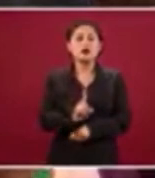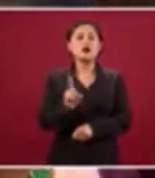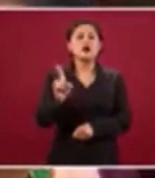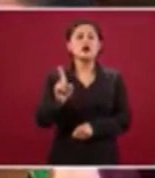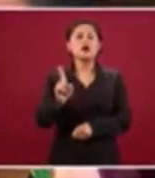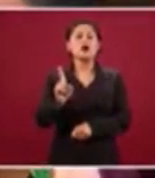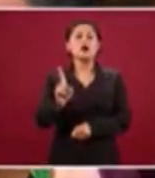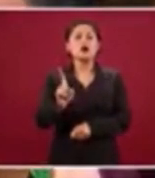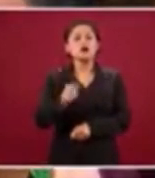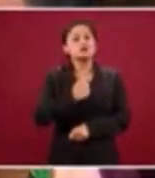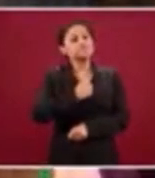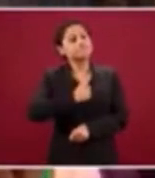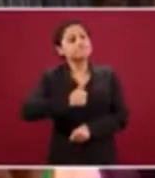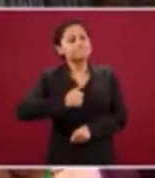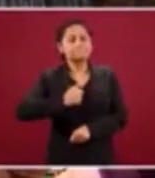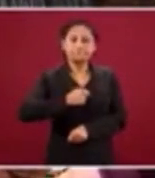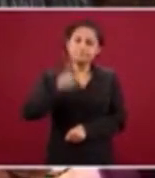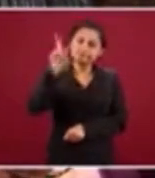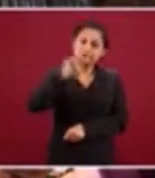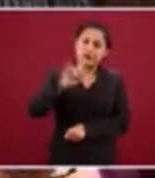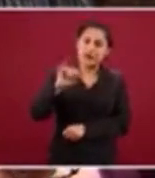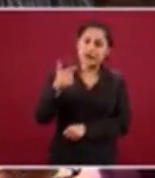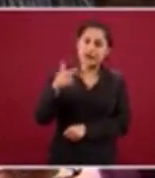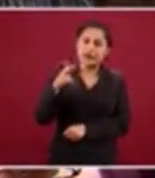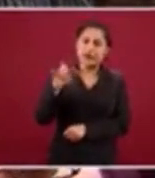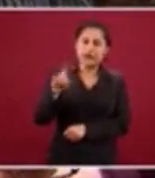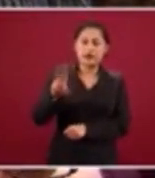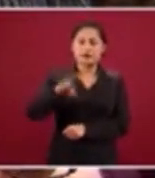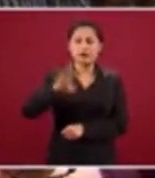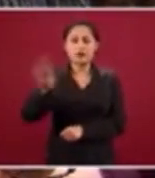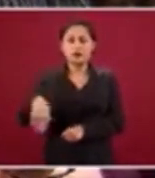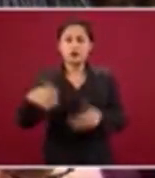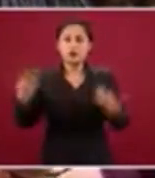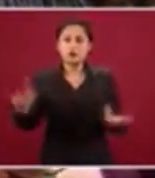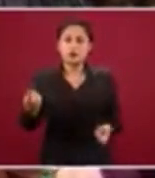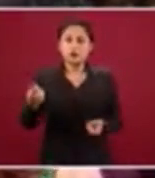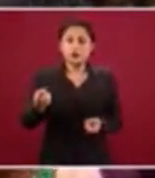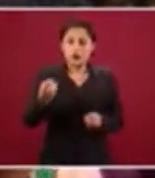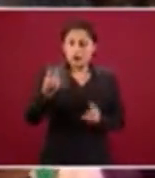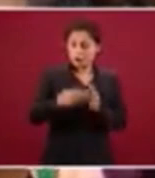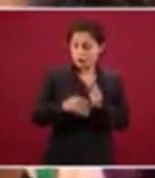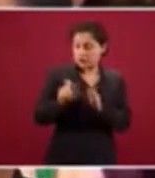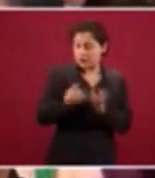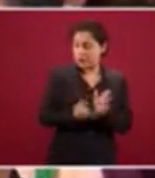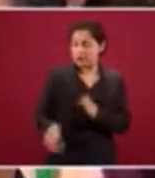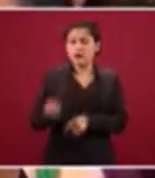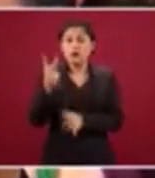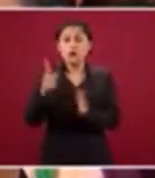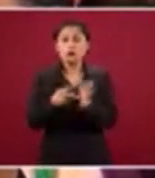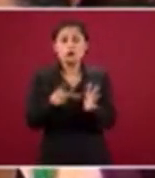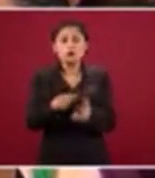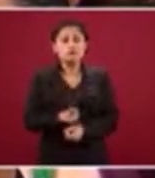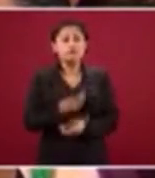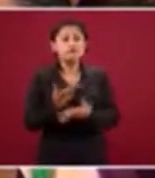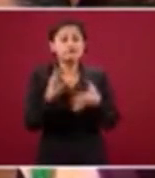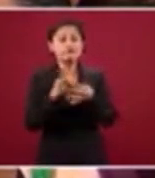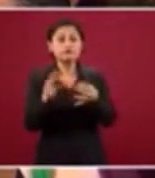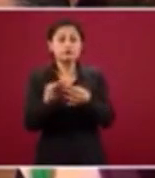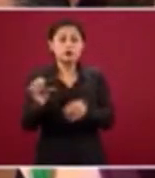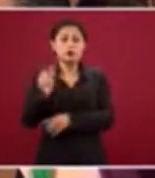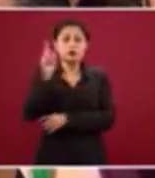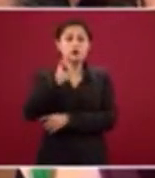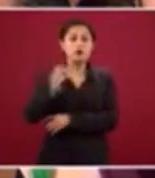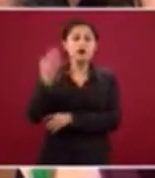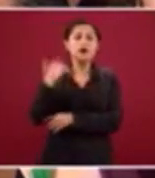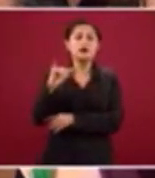En este año se ha pronunciado dos veces el gobierno federal por el tema del feminicidio, con el feminicidio de Isabel